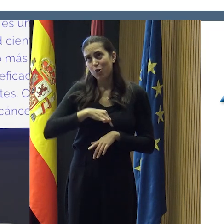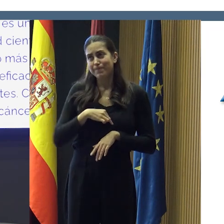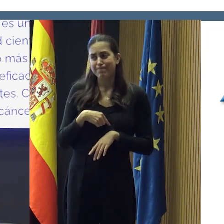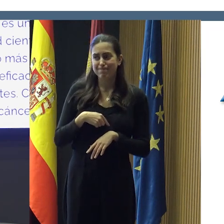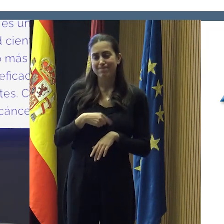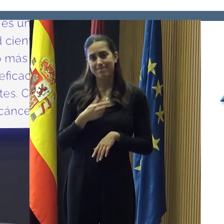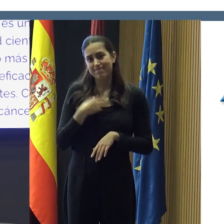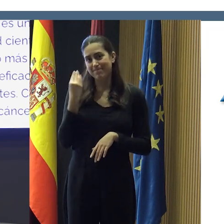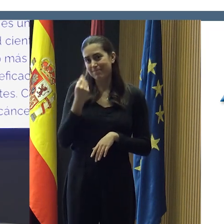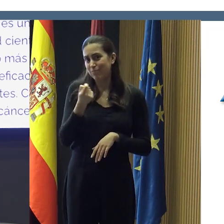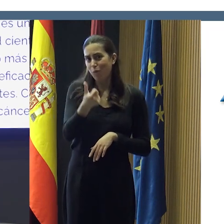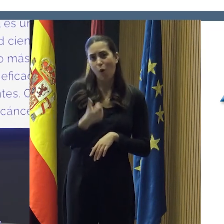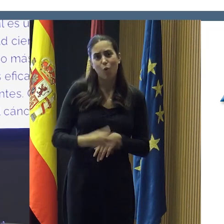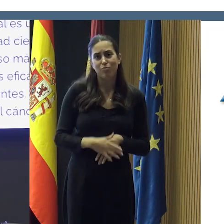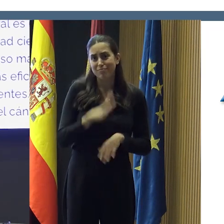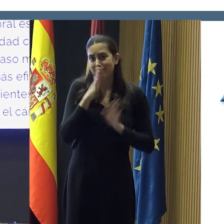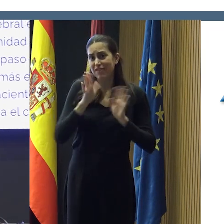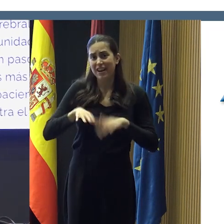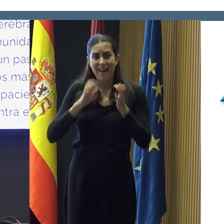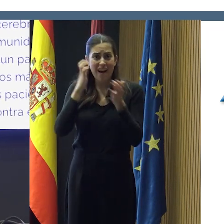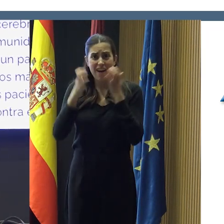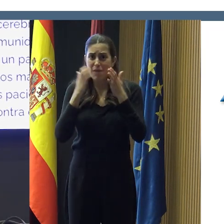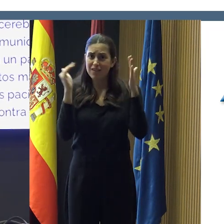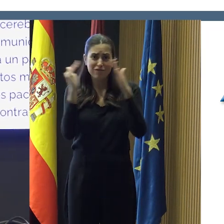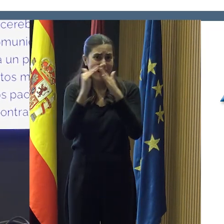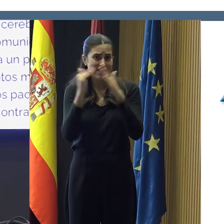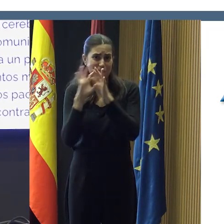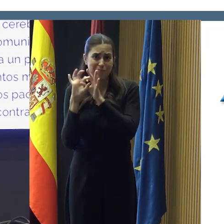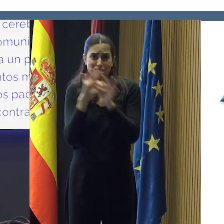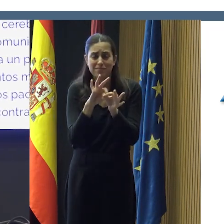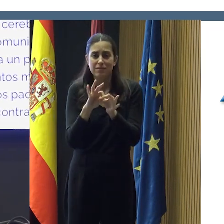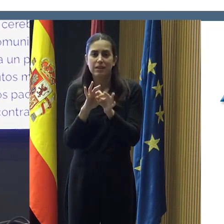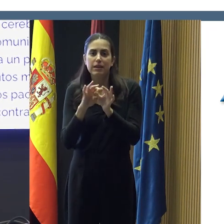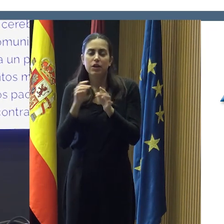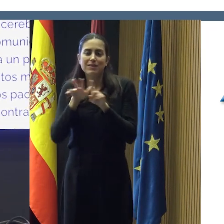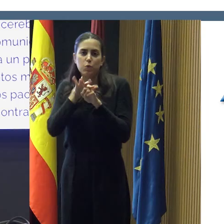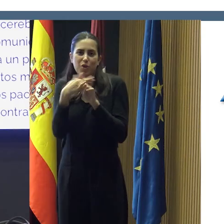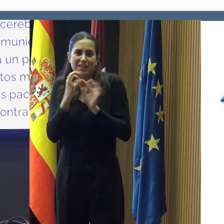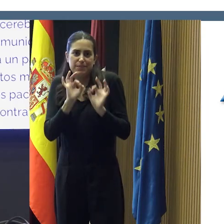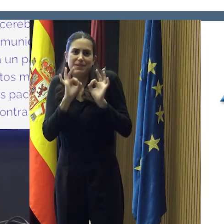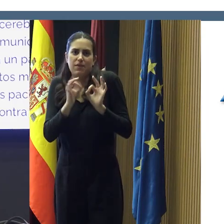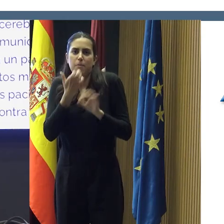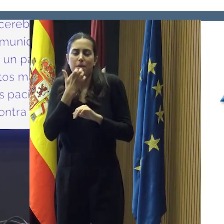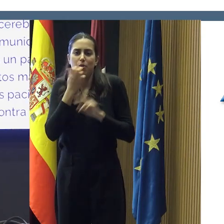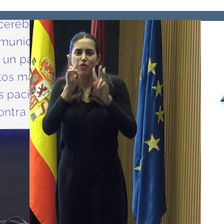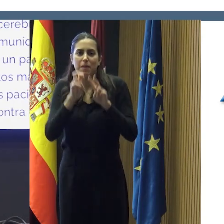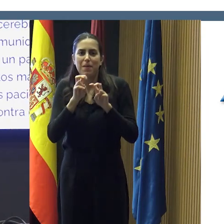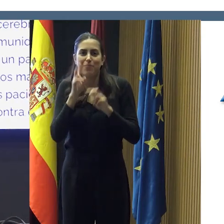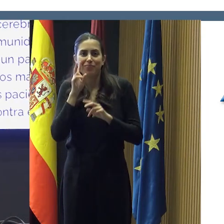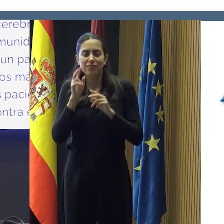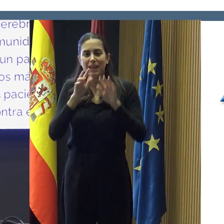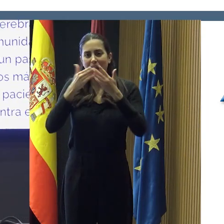Poco. Pues al fin y al cabo también son animales domésticos. Pero se usan para cosas muy concretas. Los perros y los gatos se usan mucho para estudios de